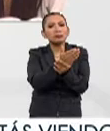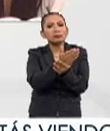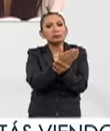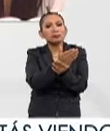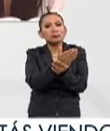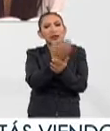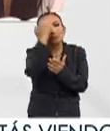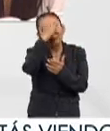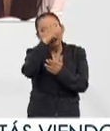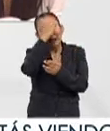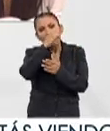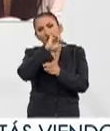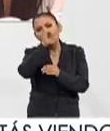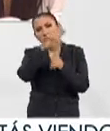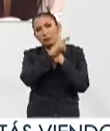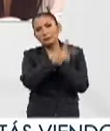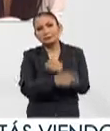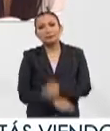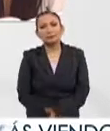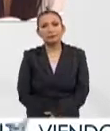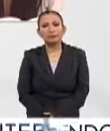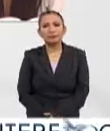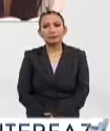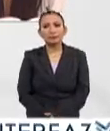o tener una experiencia en el extranjero?